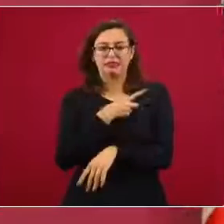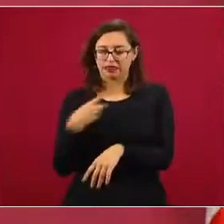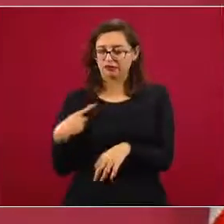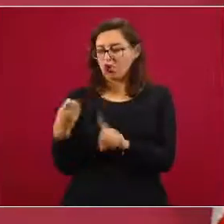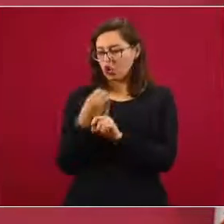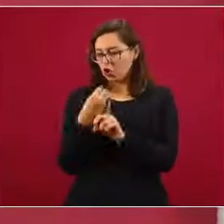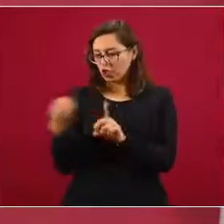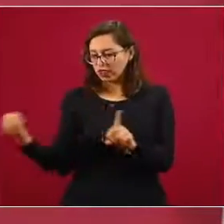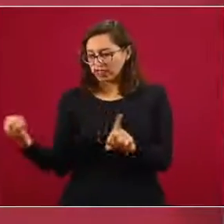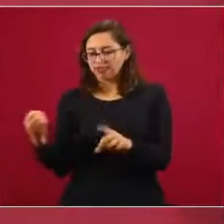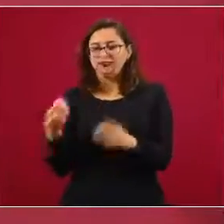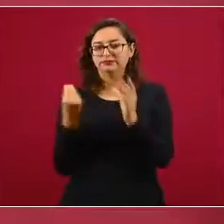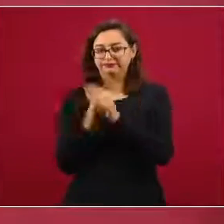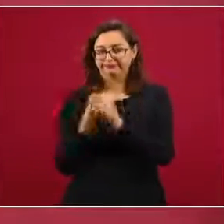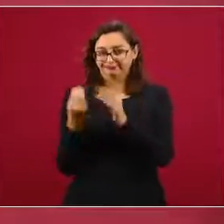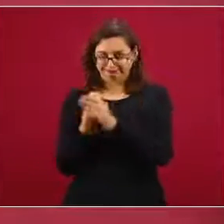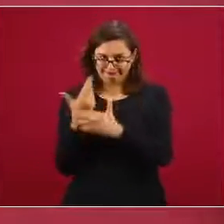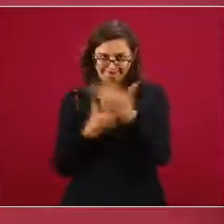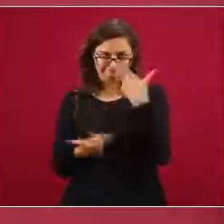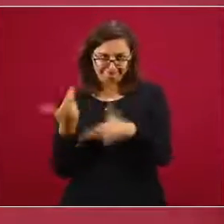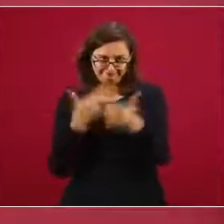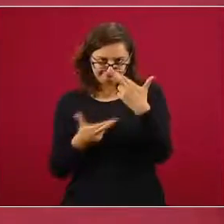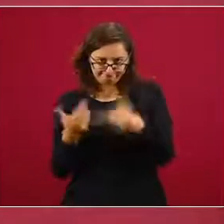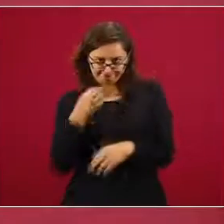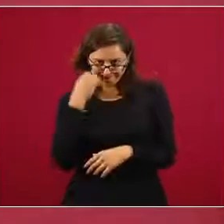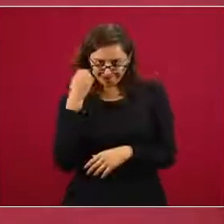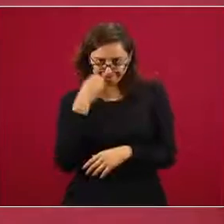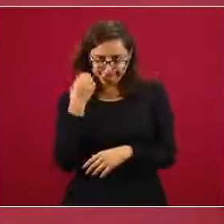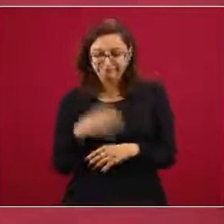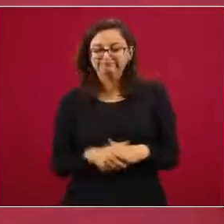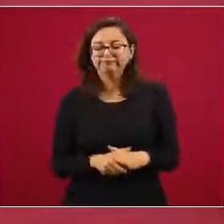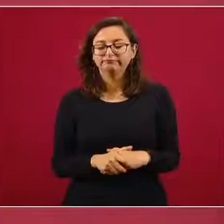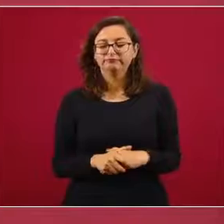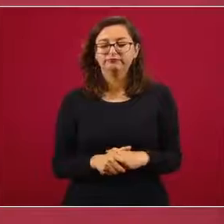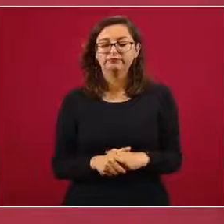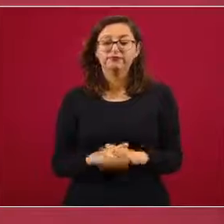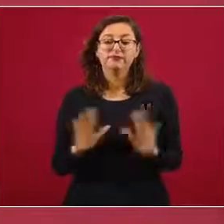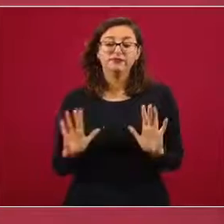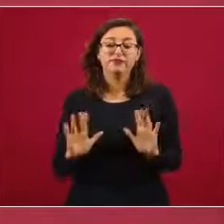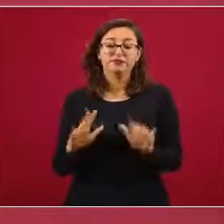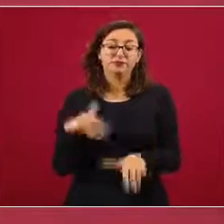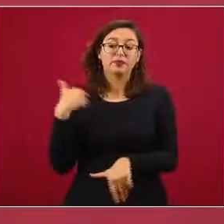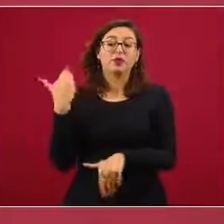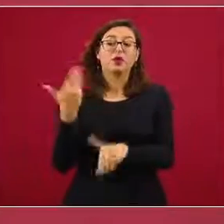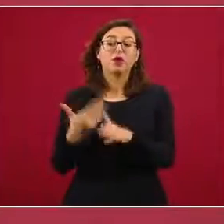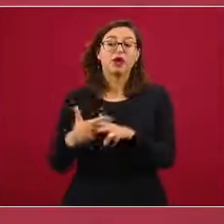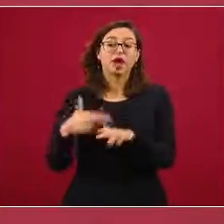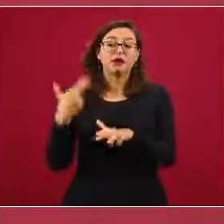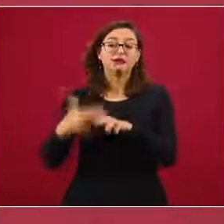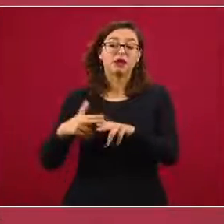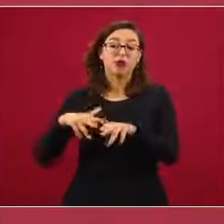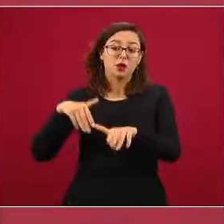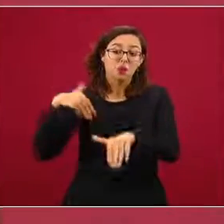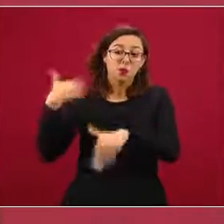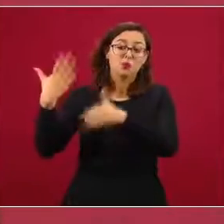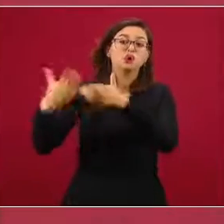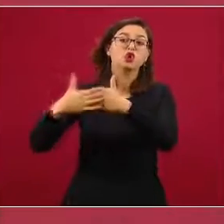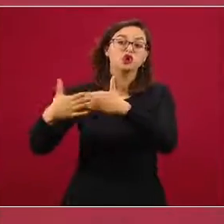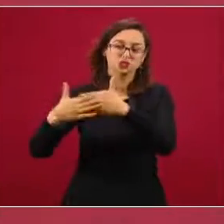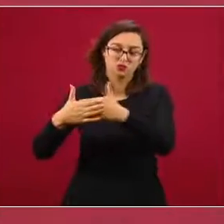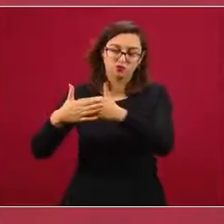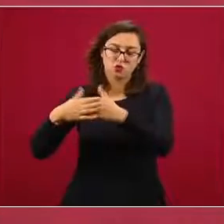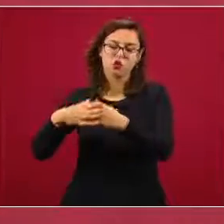el regreso a clase. Cuando se pueda, ya seguimos con las